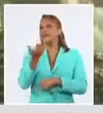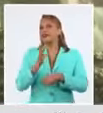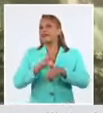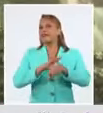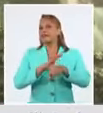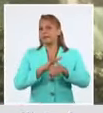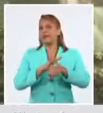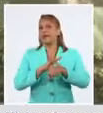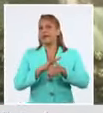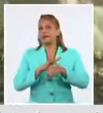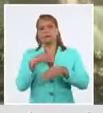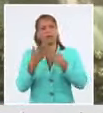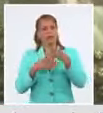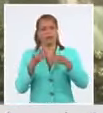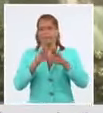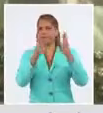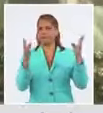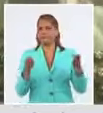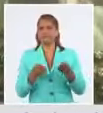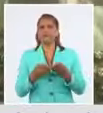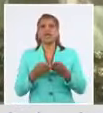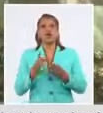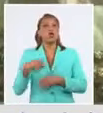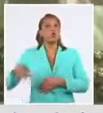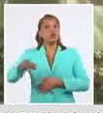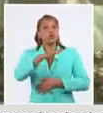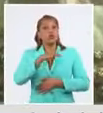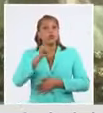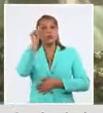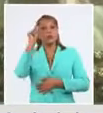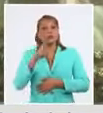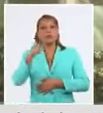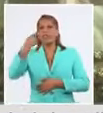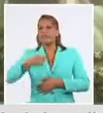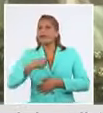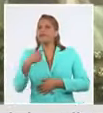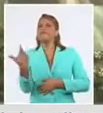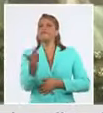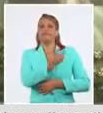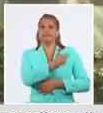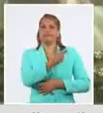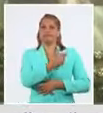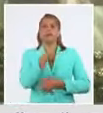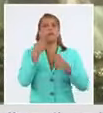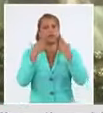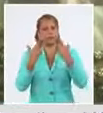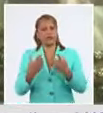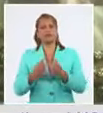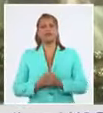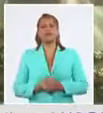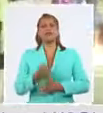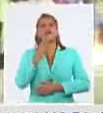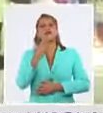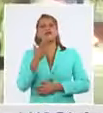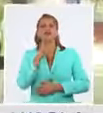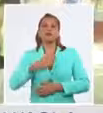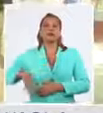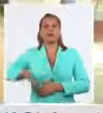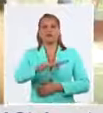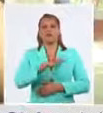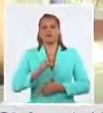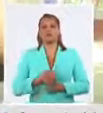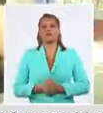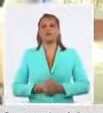No obstante, todo cubano debe de vacunarse, porque eso es bueno para la humanidad.